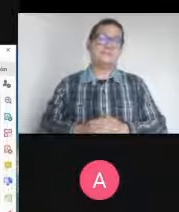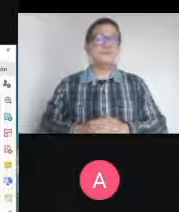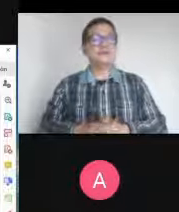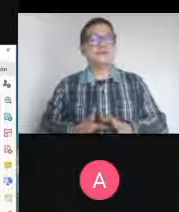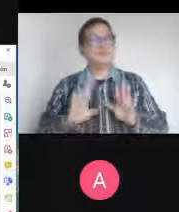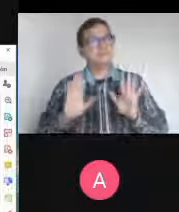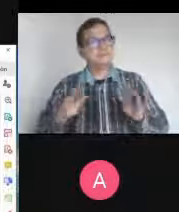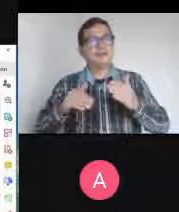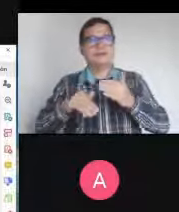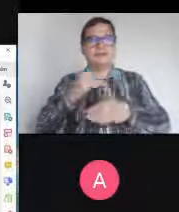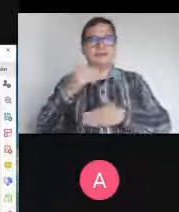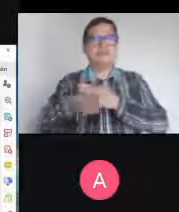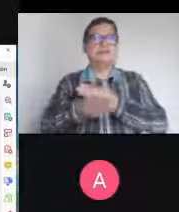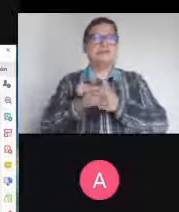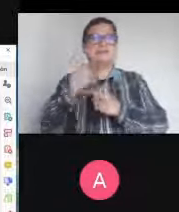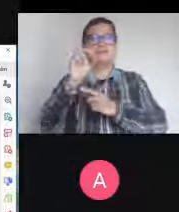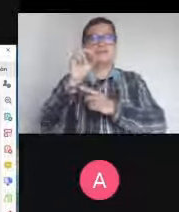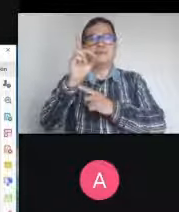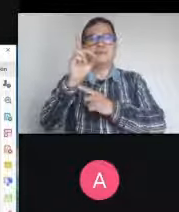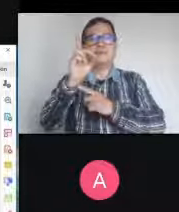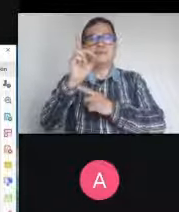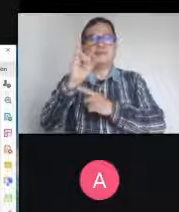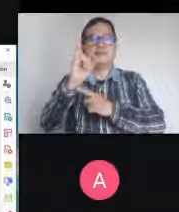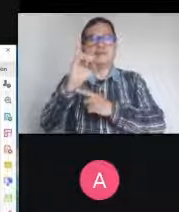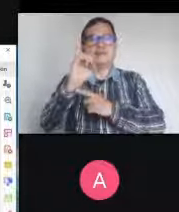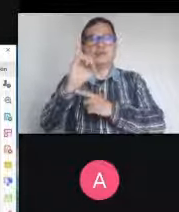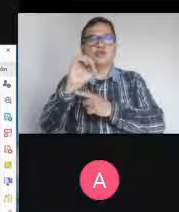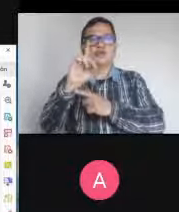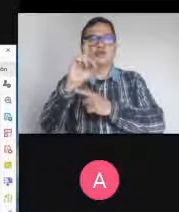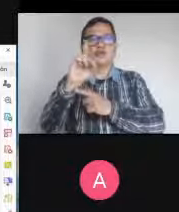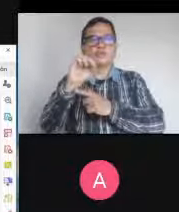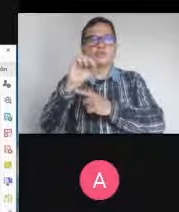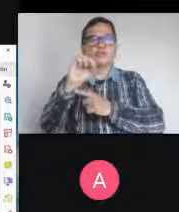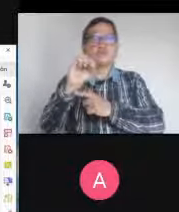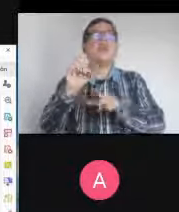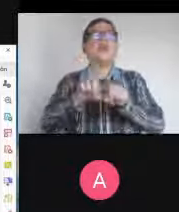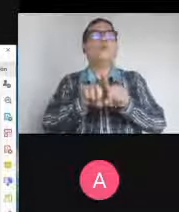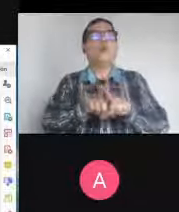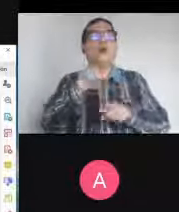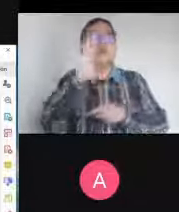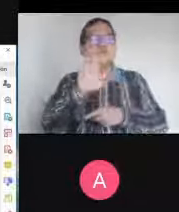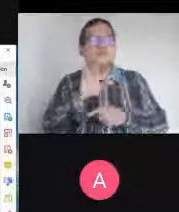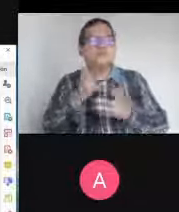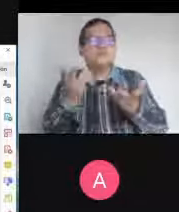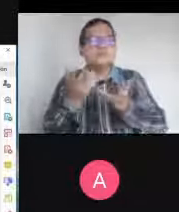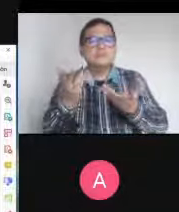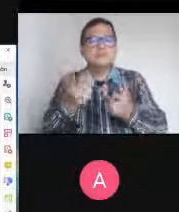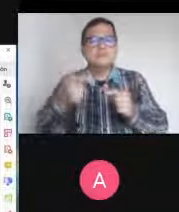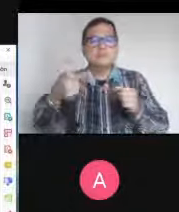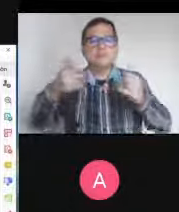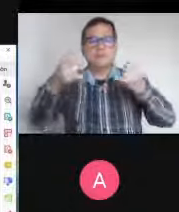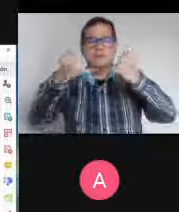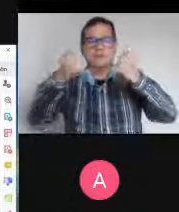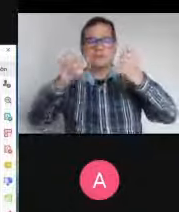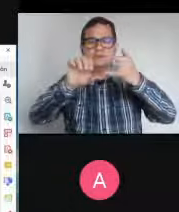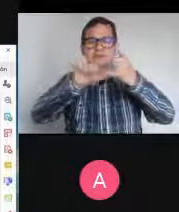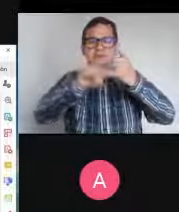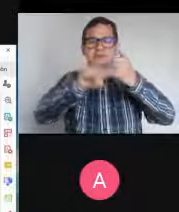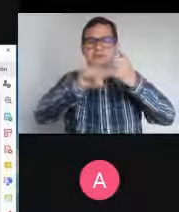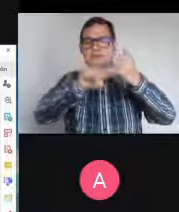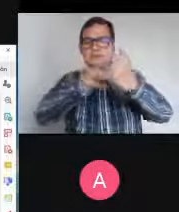Bueno, vamos a continuar con el diodo. Mm, Recordemos que es un dispositivo que actúa esencialmente como un